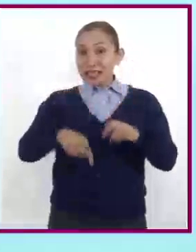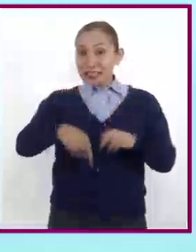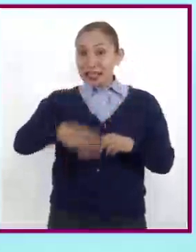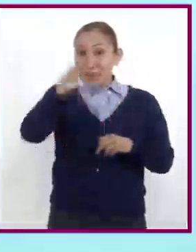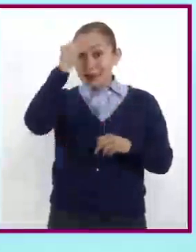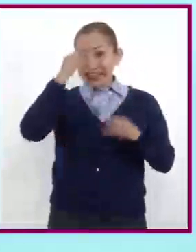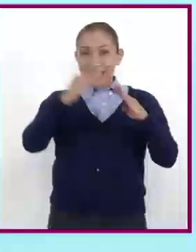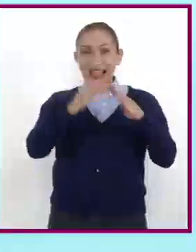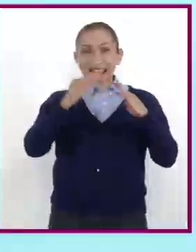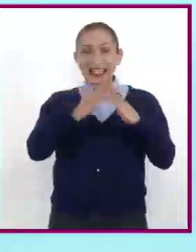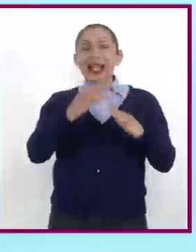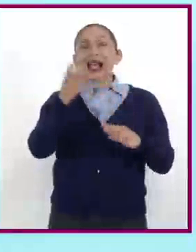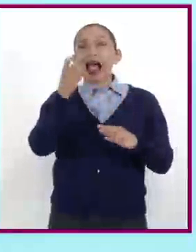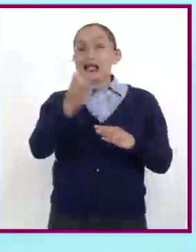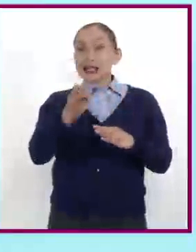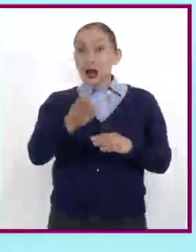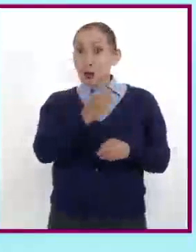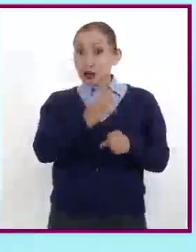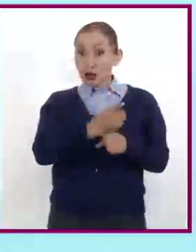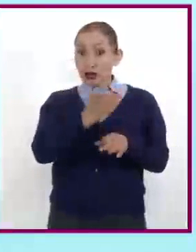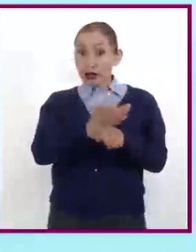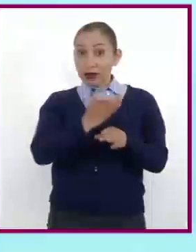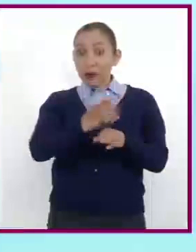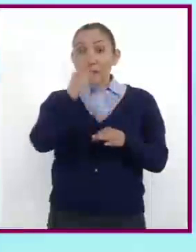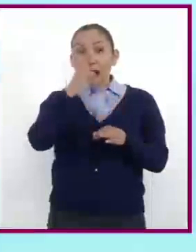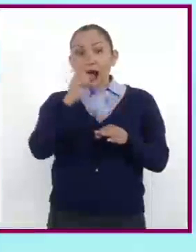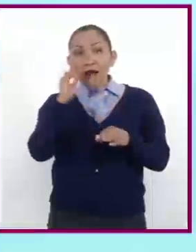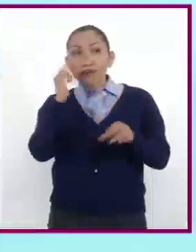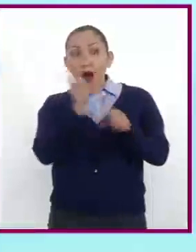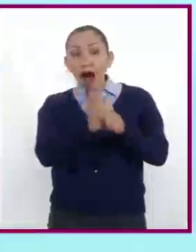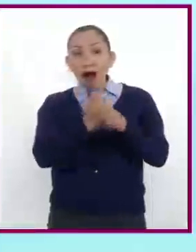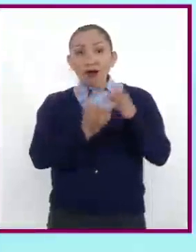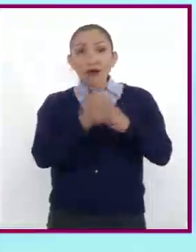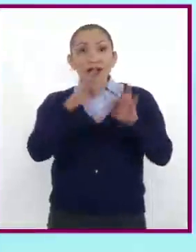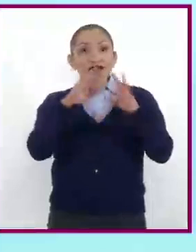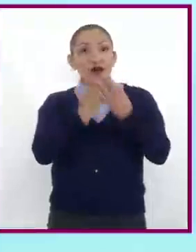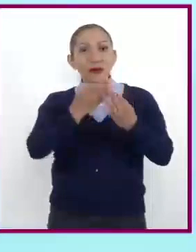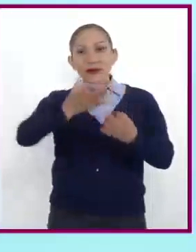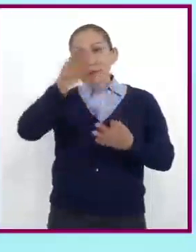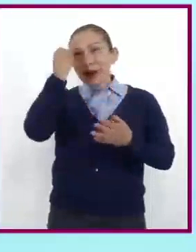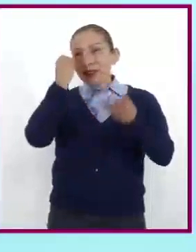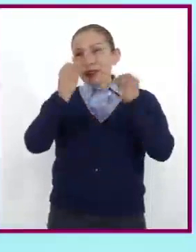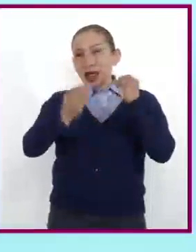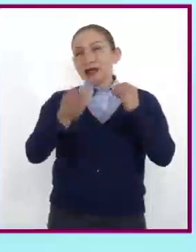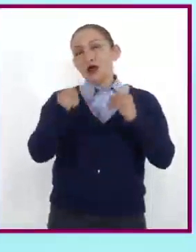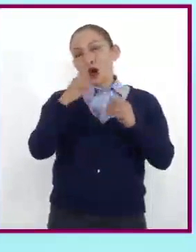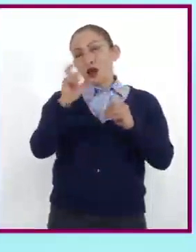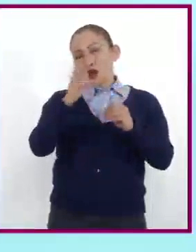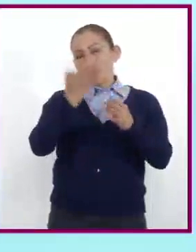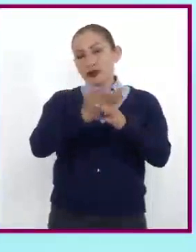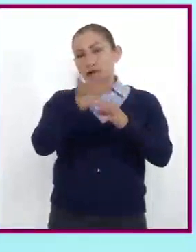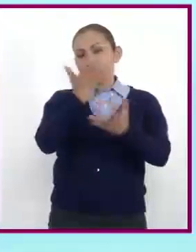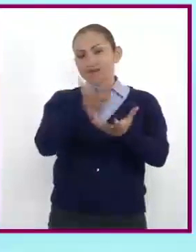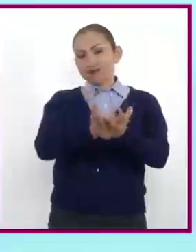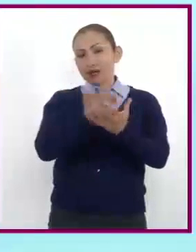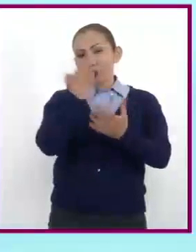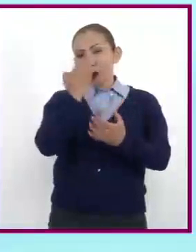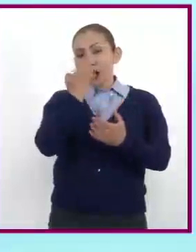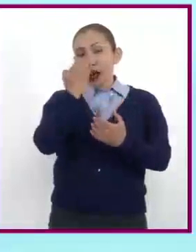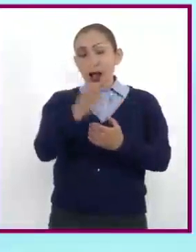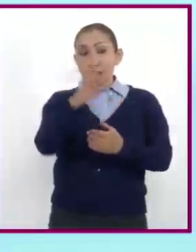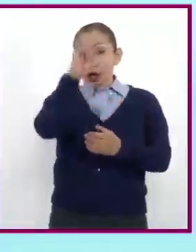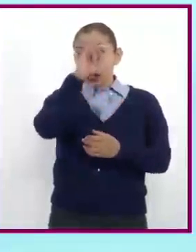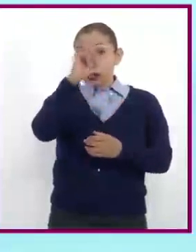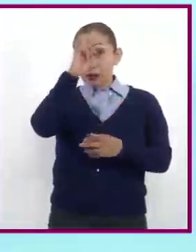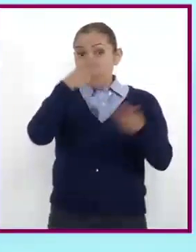Casa. Esta es una oportunidad para descubrir nuevas estrategias de aprendizaje durante la pausa escolar. Les